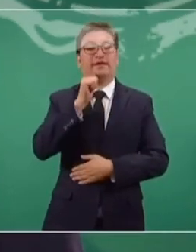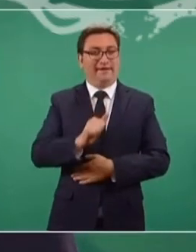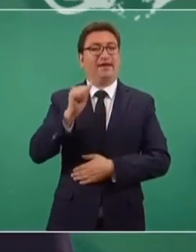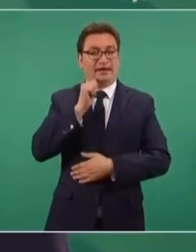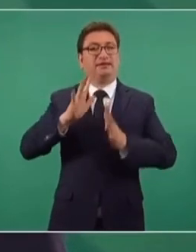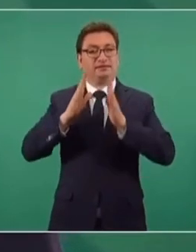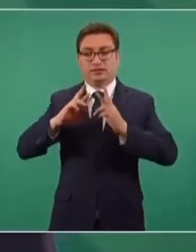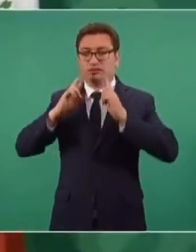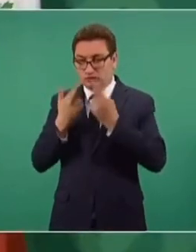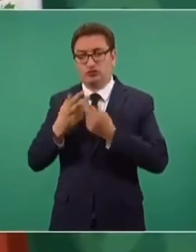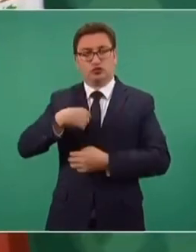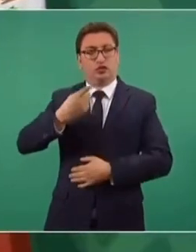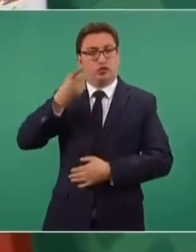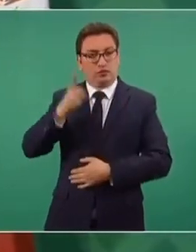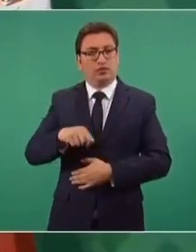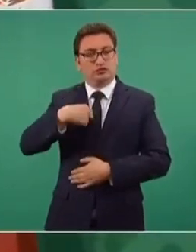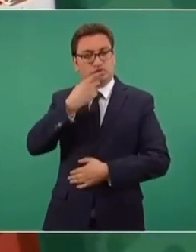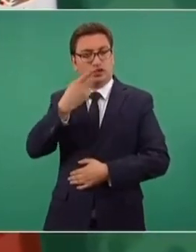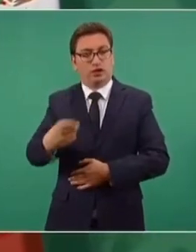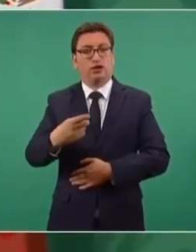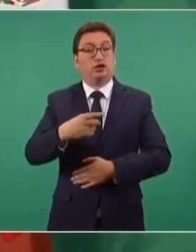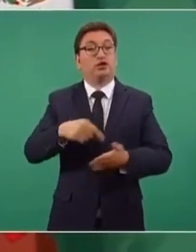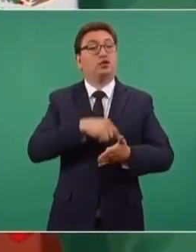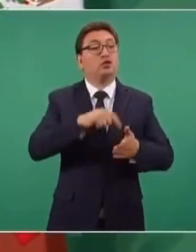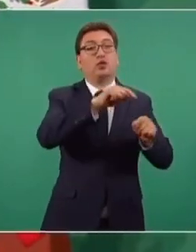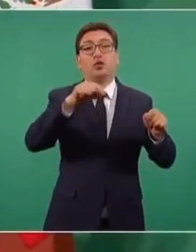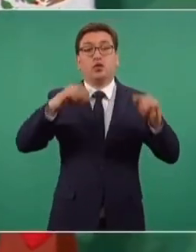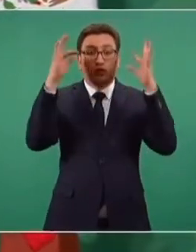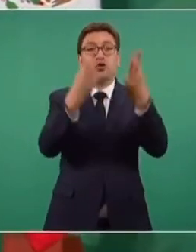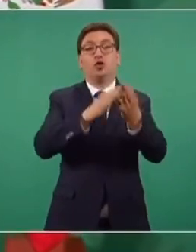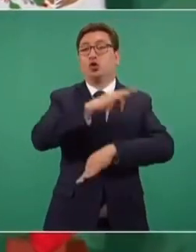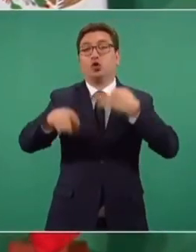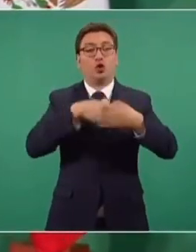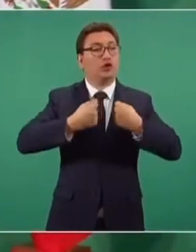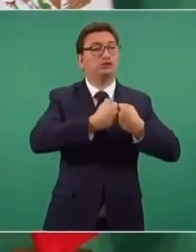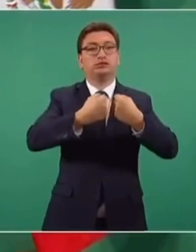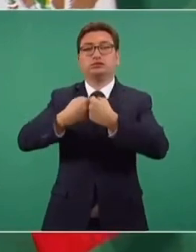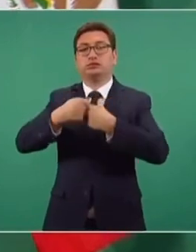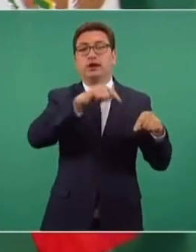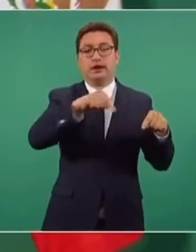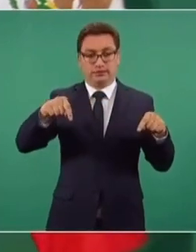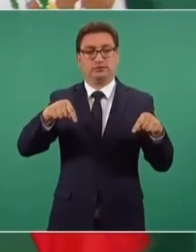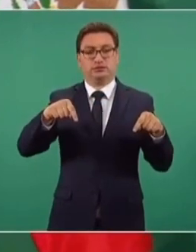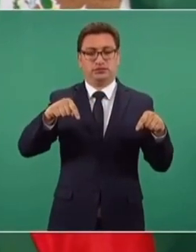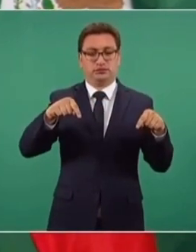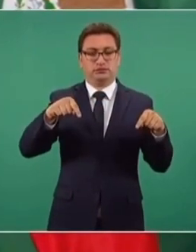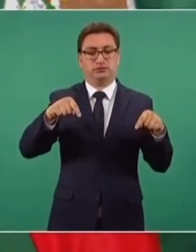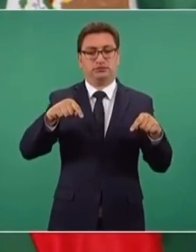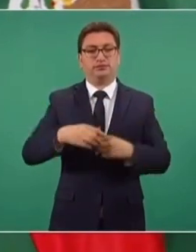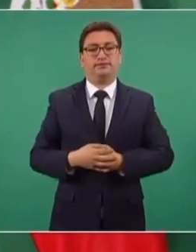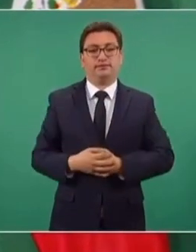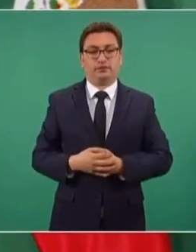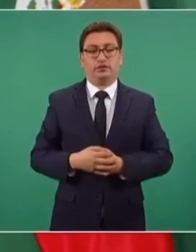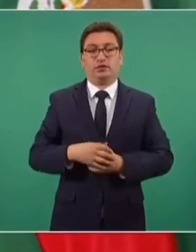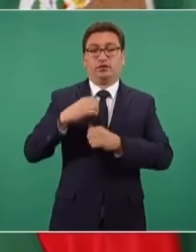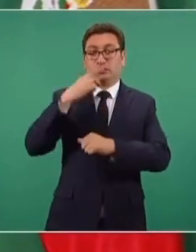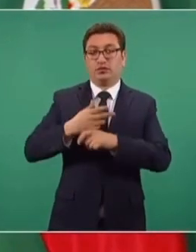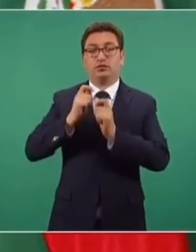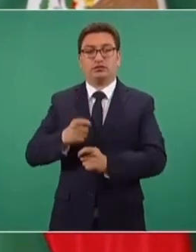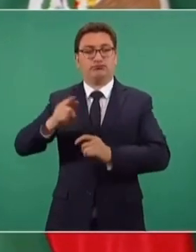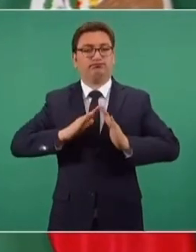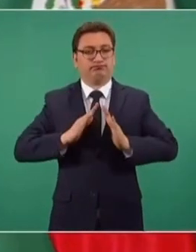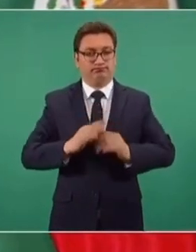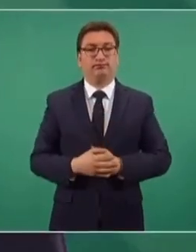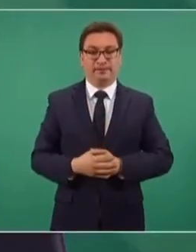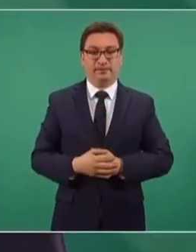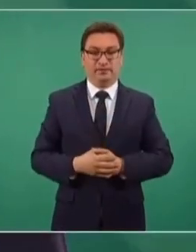Ya tuvimos una reunión y di la instrucción de que todas las aduanas de la frontera van a estar a cargo de la Secretaría de la